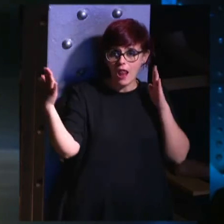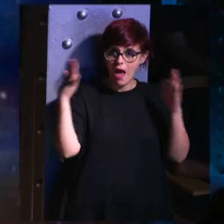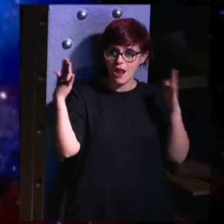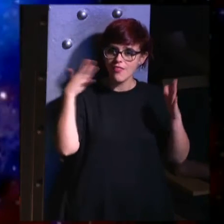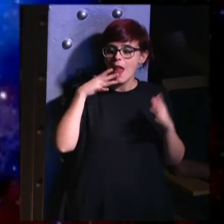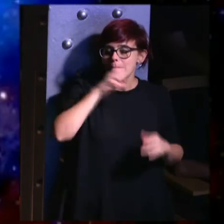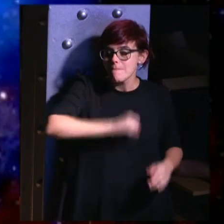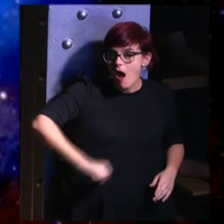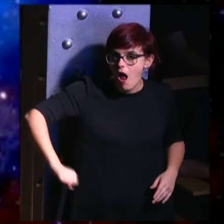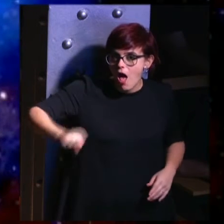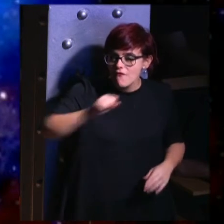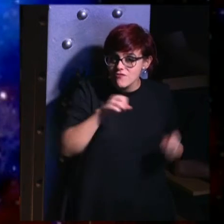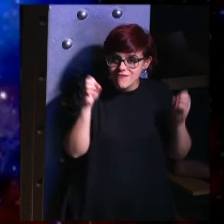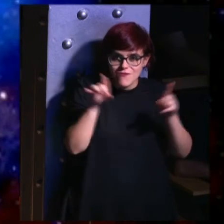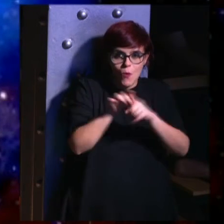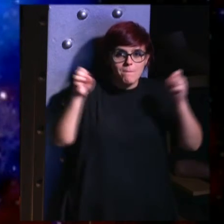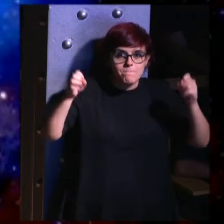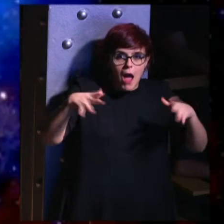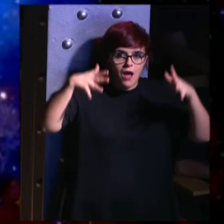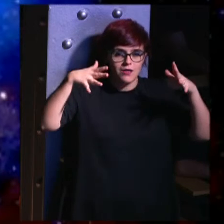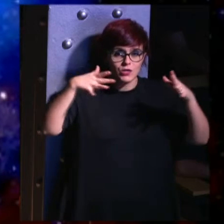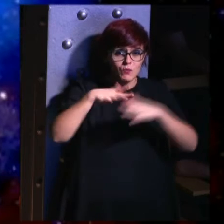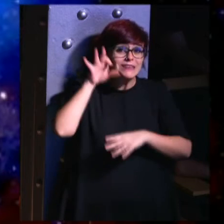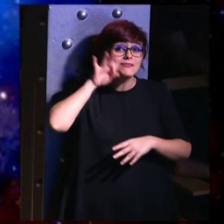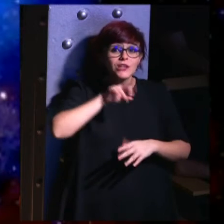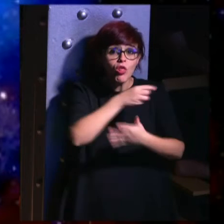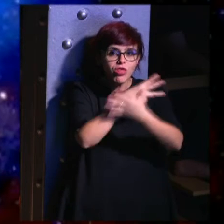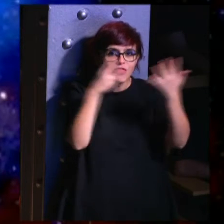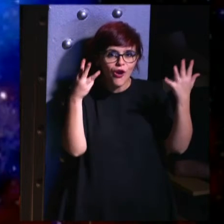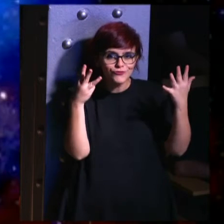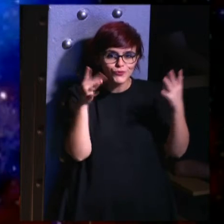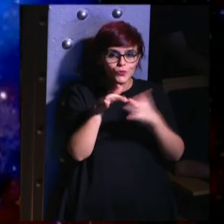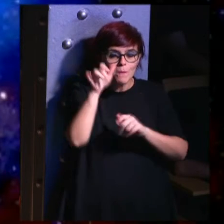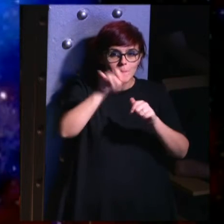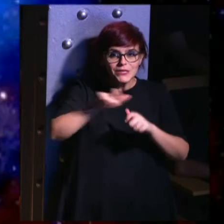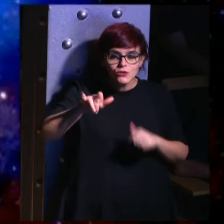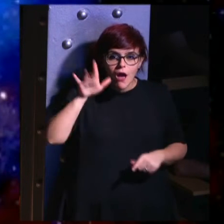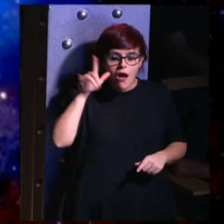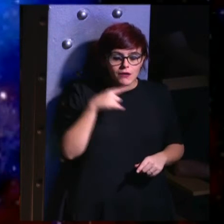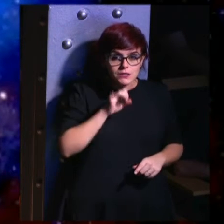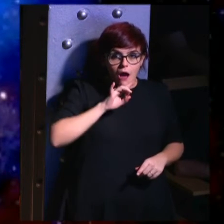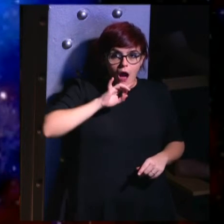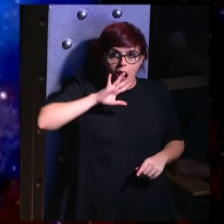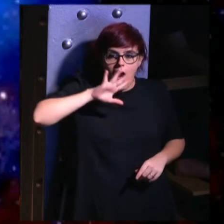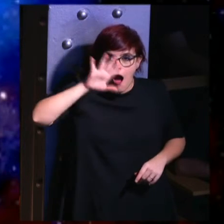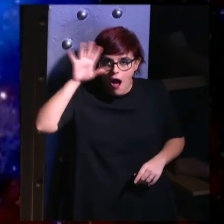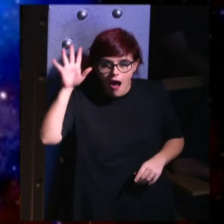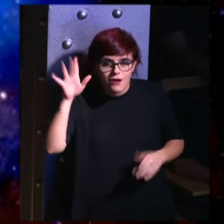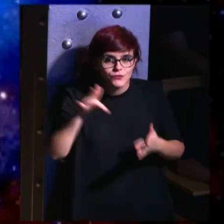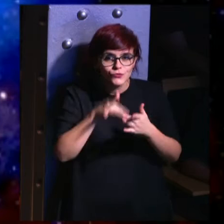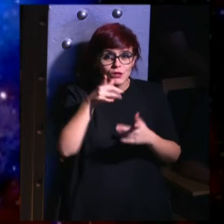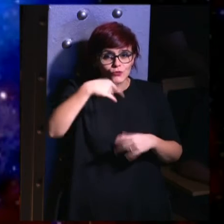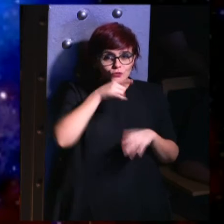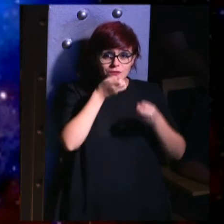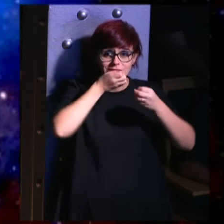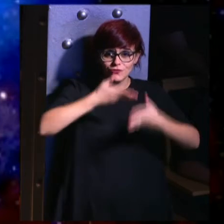Creo que solamente los magos del siglo XVIII consiguieron fascinar a la gente de esta manera, y para nosotros que nos dedicamos a